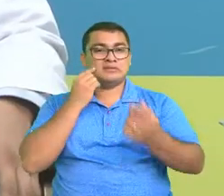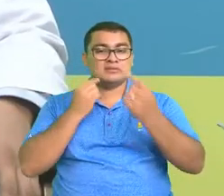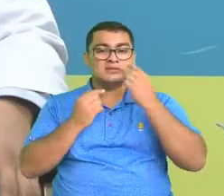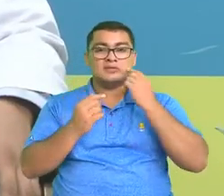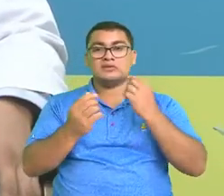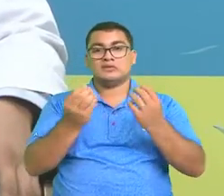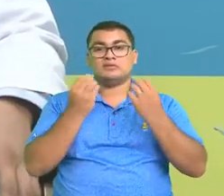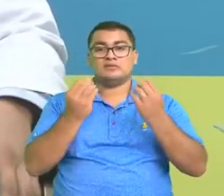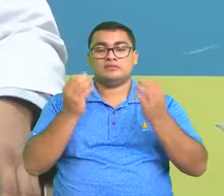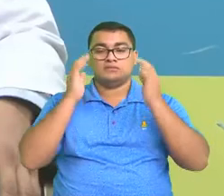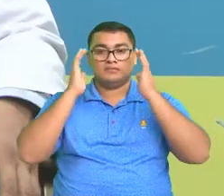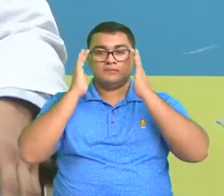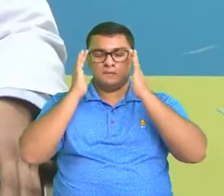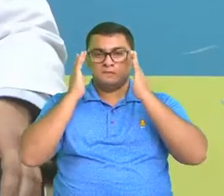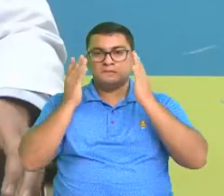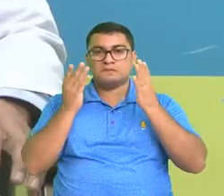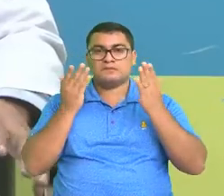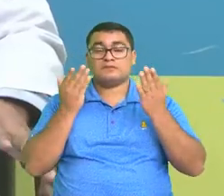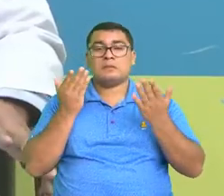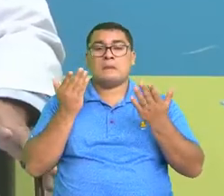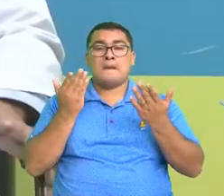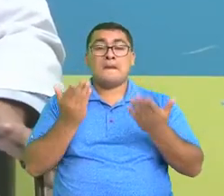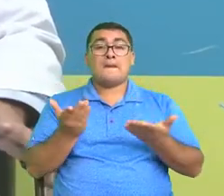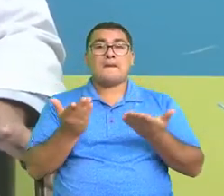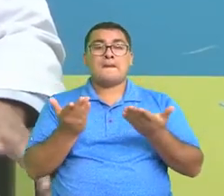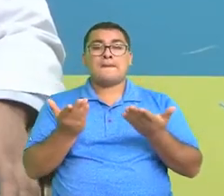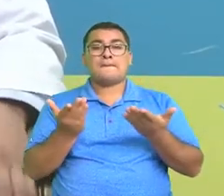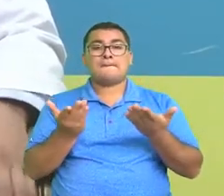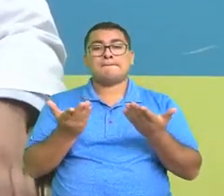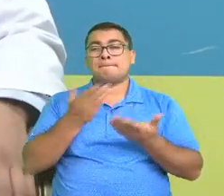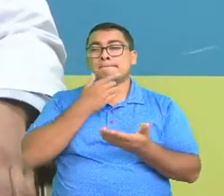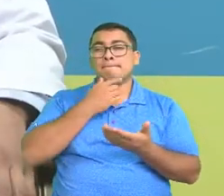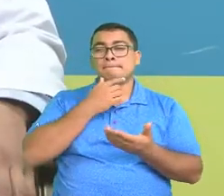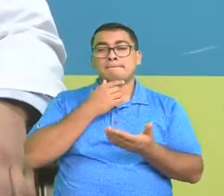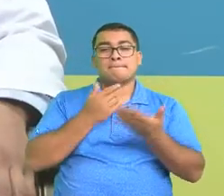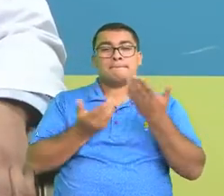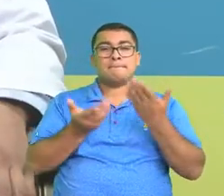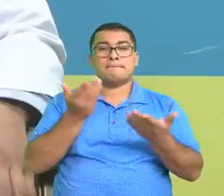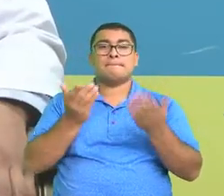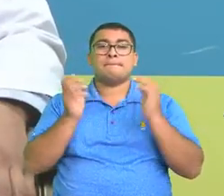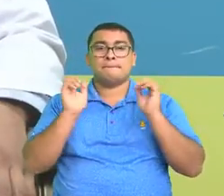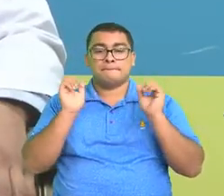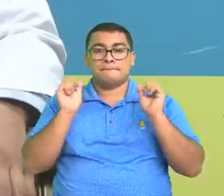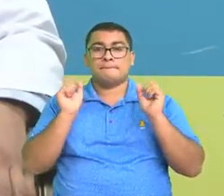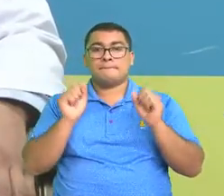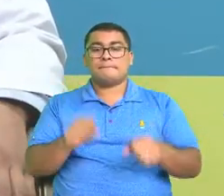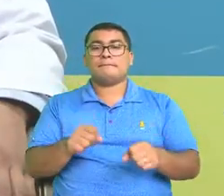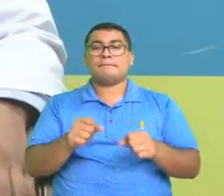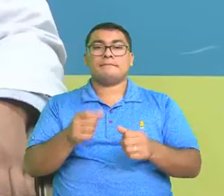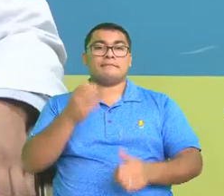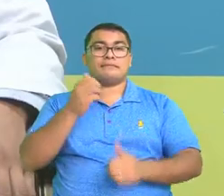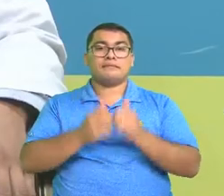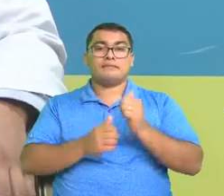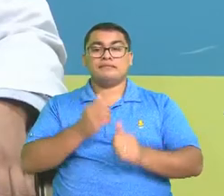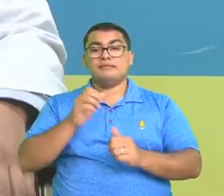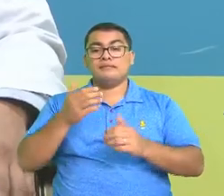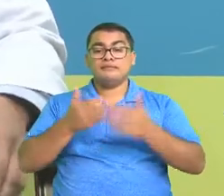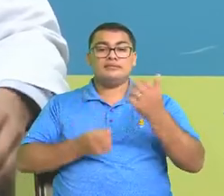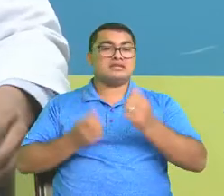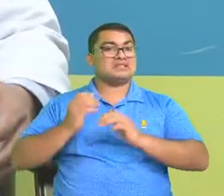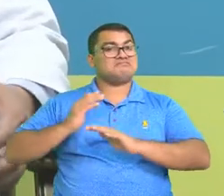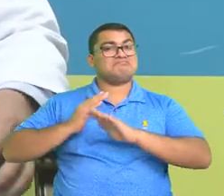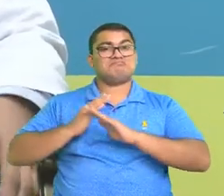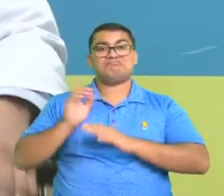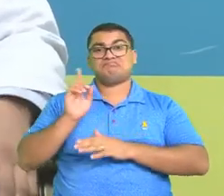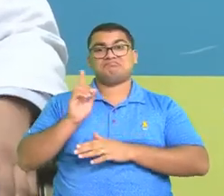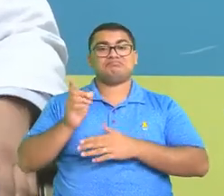demasiado, ¿verdad? Entonces nos da la sospecha clínica de que probablemente tenga una intolerancia a la lactosa. Y